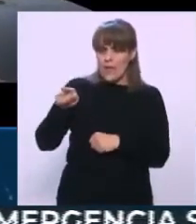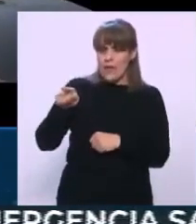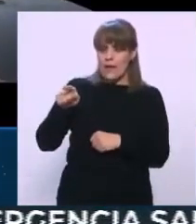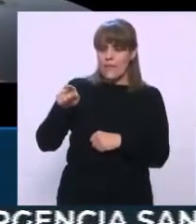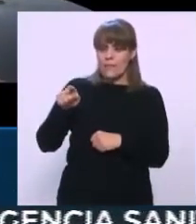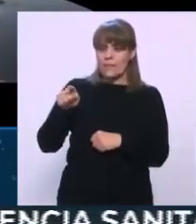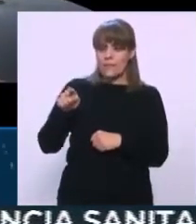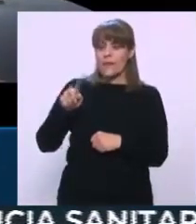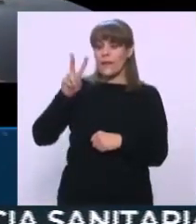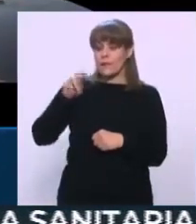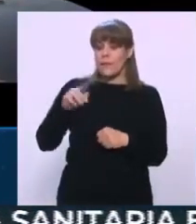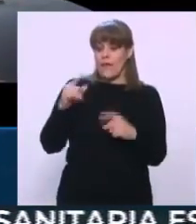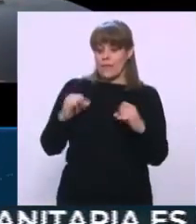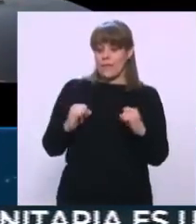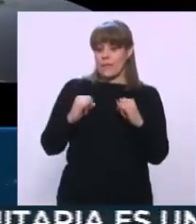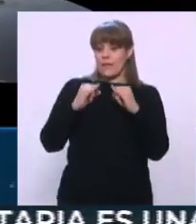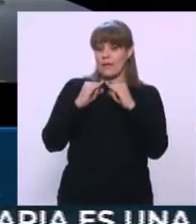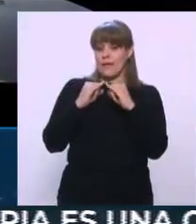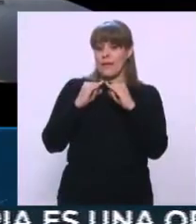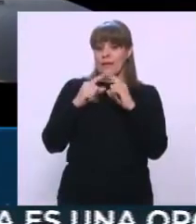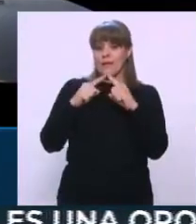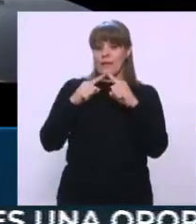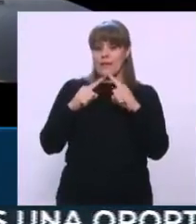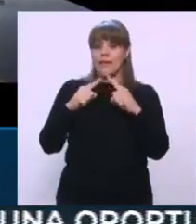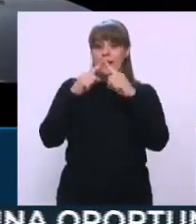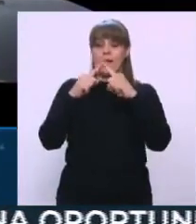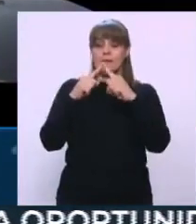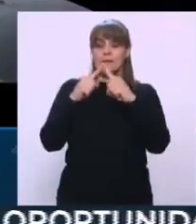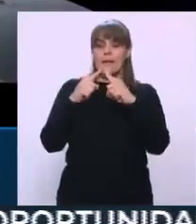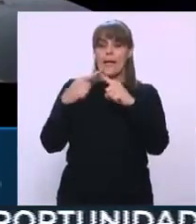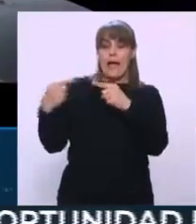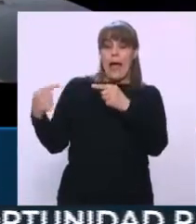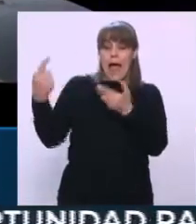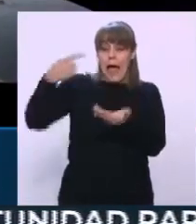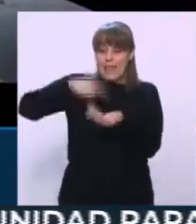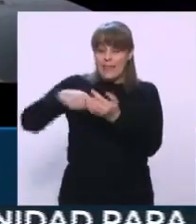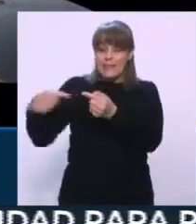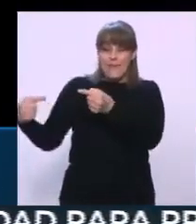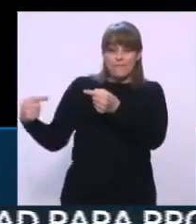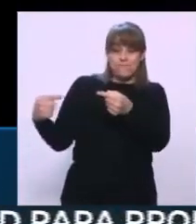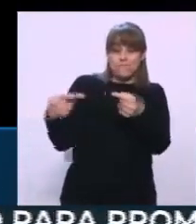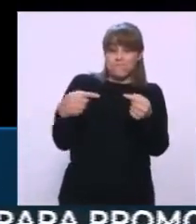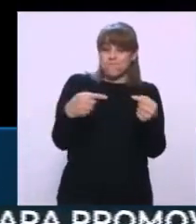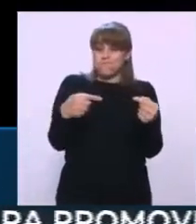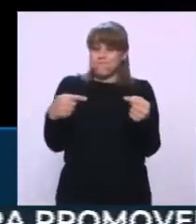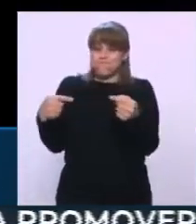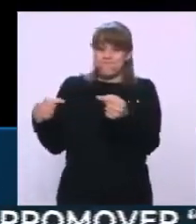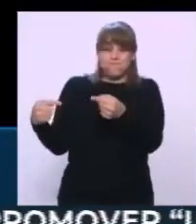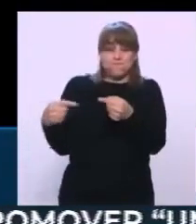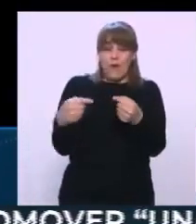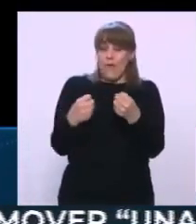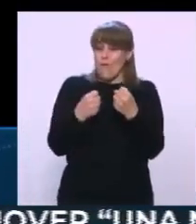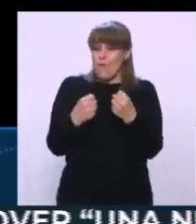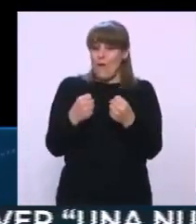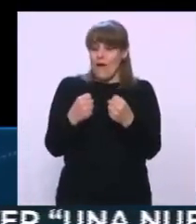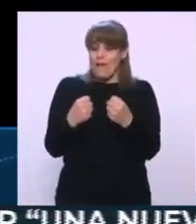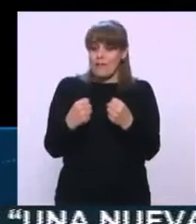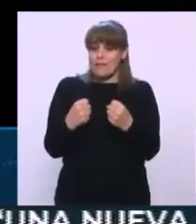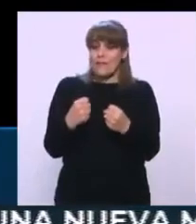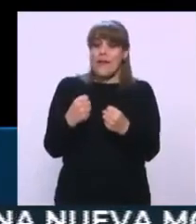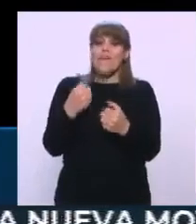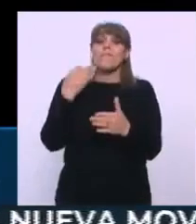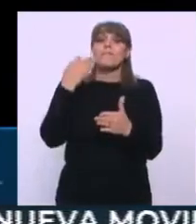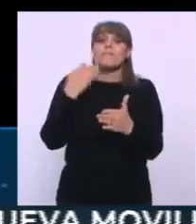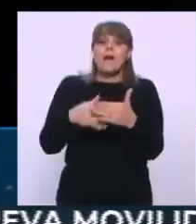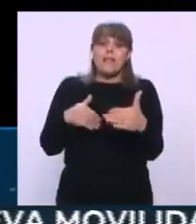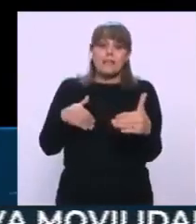situación, la verdad, en la Iglesia está muy tirante al interior, está muy tirante, de tal manera que el tiempo que le quede a